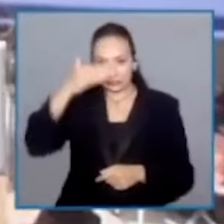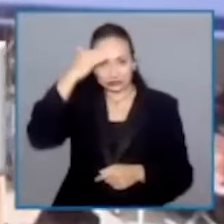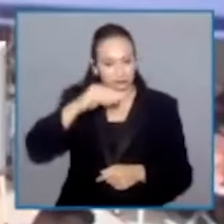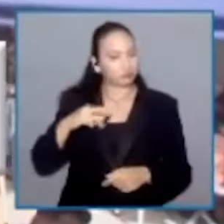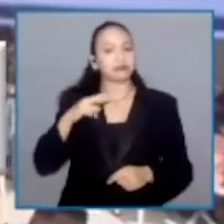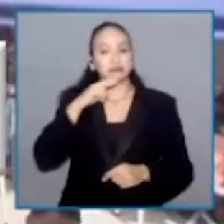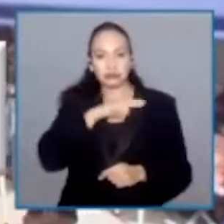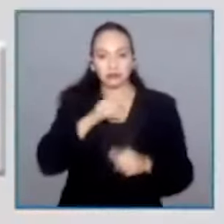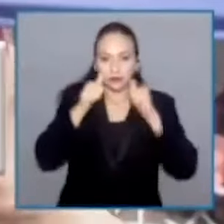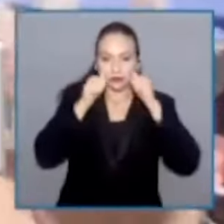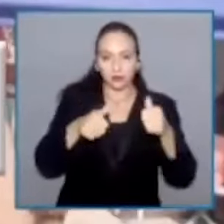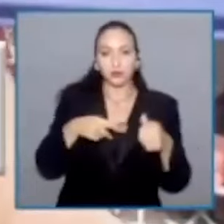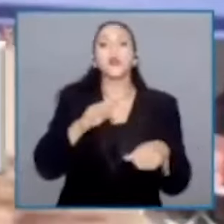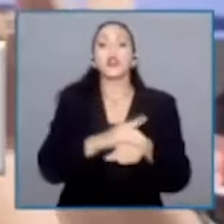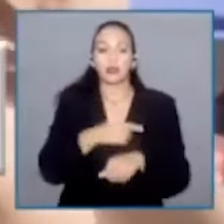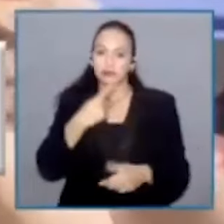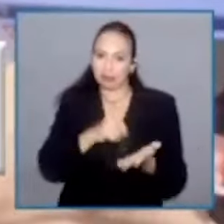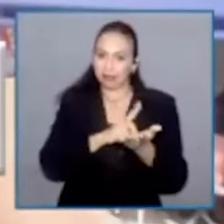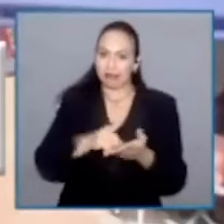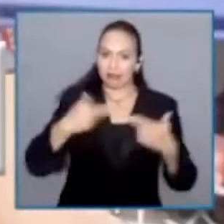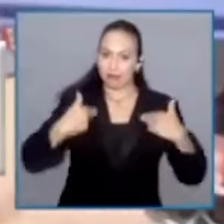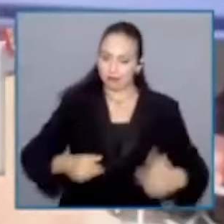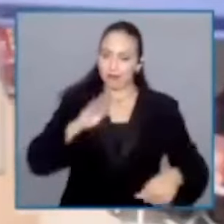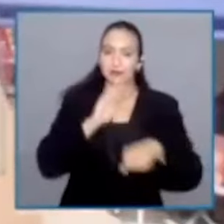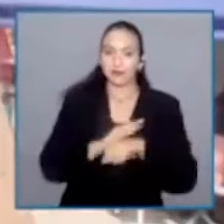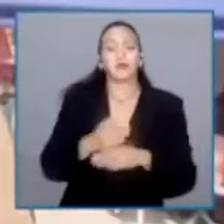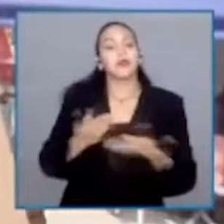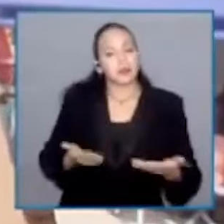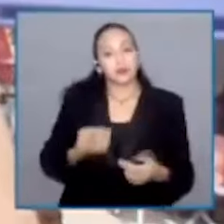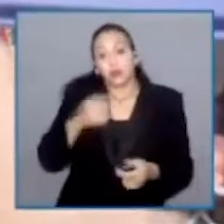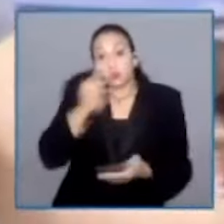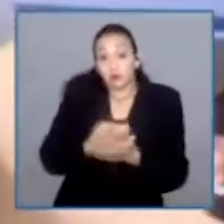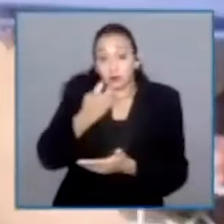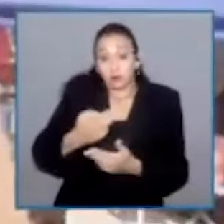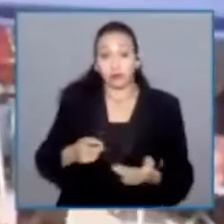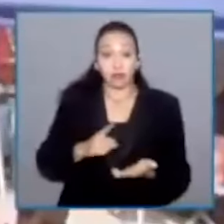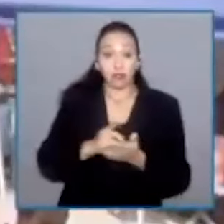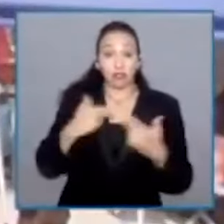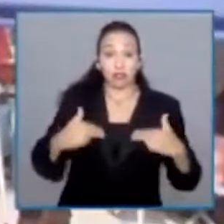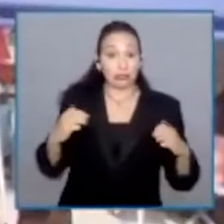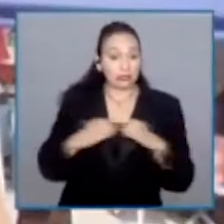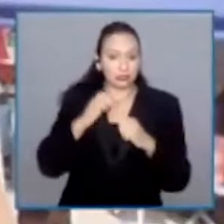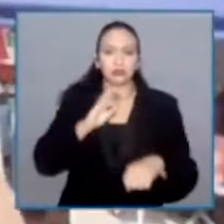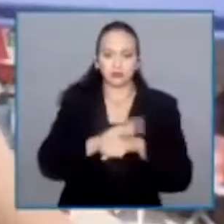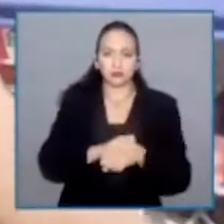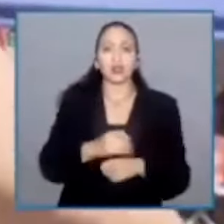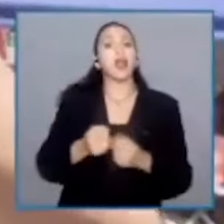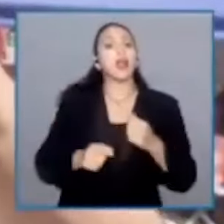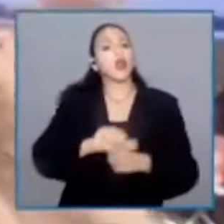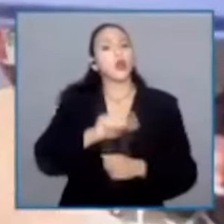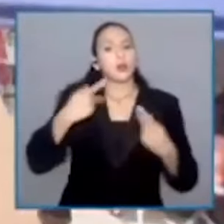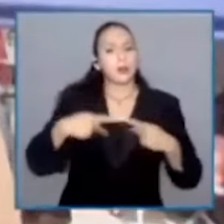al margen de que estemos aquí. Que hay personas que llegan de estar aquí con nosotros de 9 a 3 y